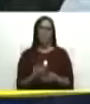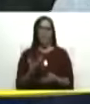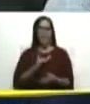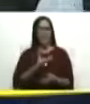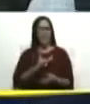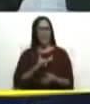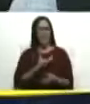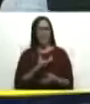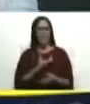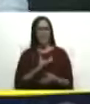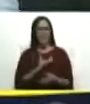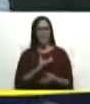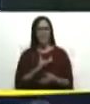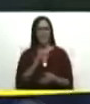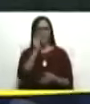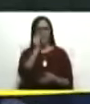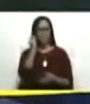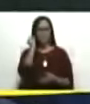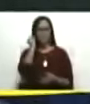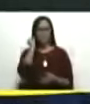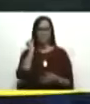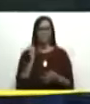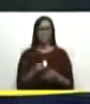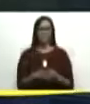alcaldes y alcaldesas,